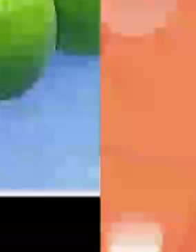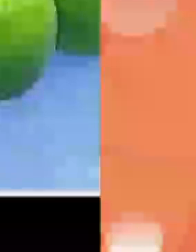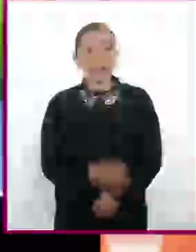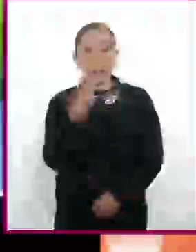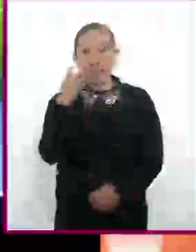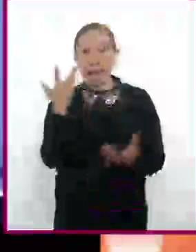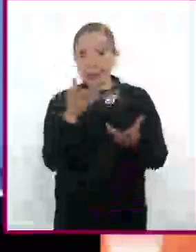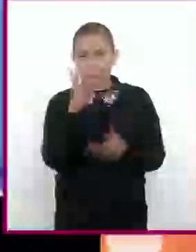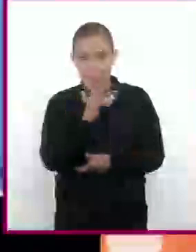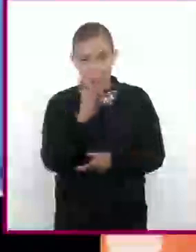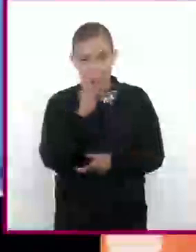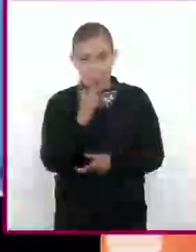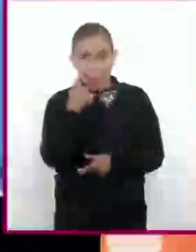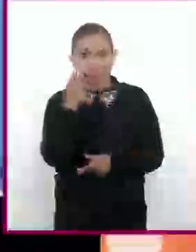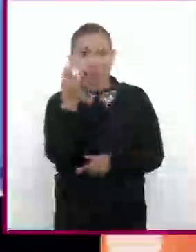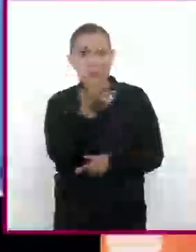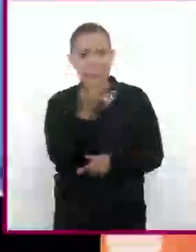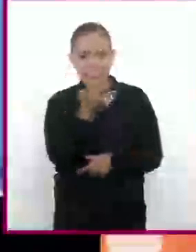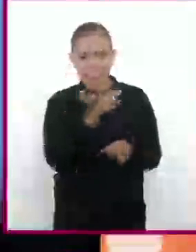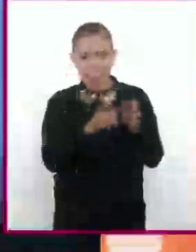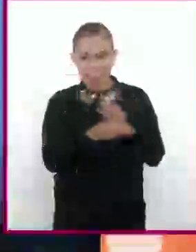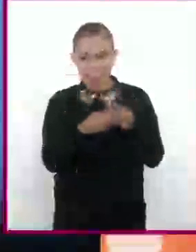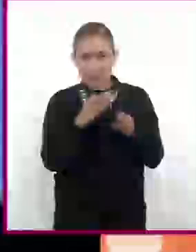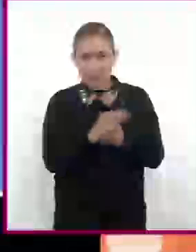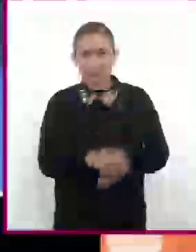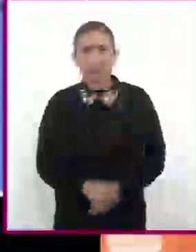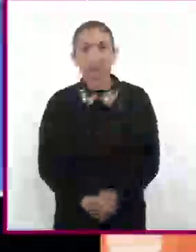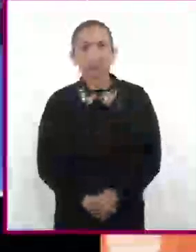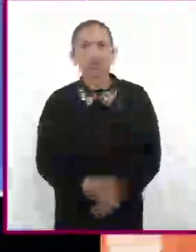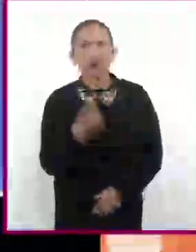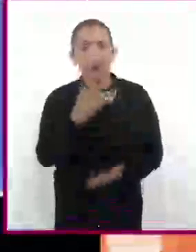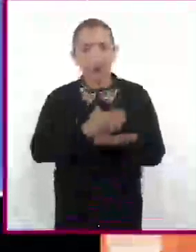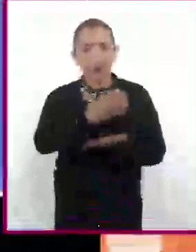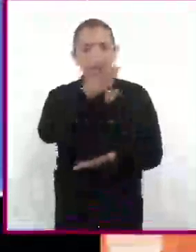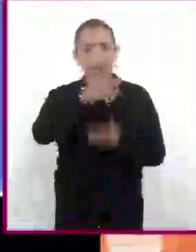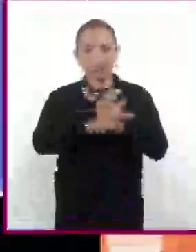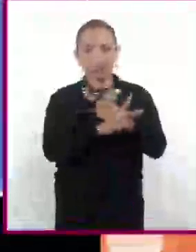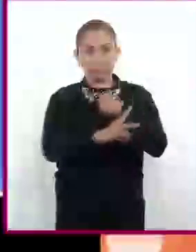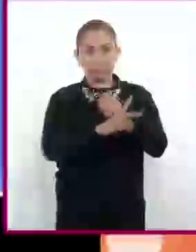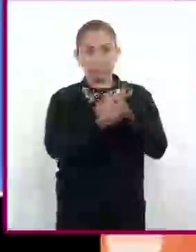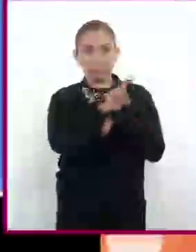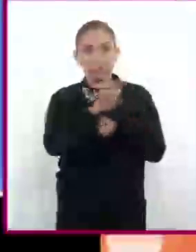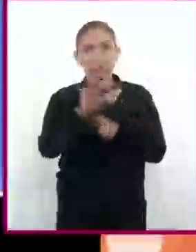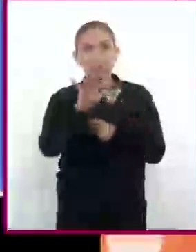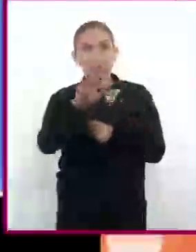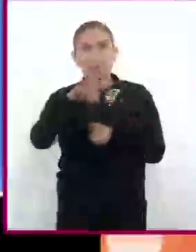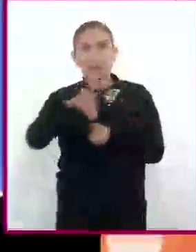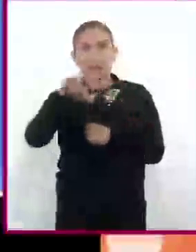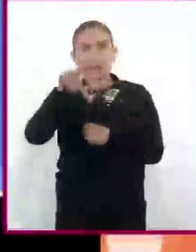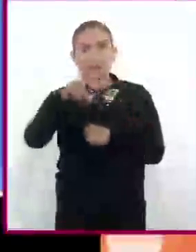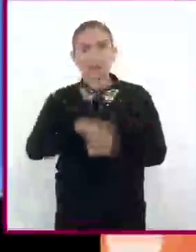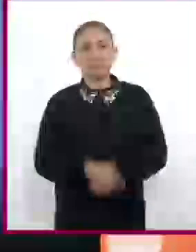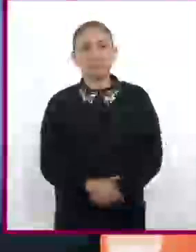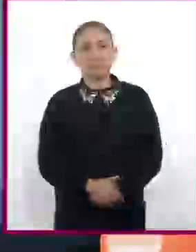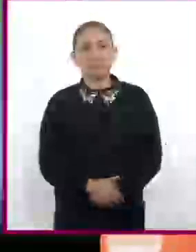Para realizar este experimento requerimos lo siguiente: un vaso de precipitado de 250